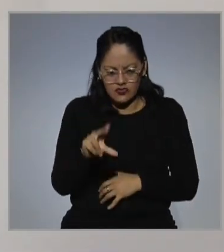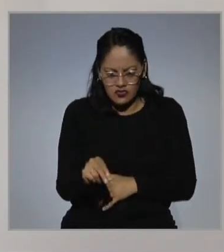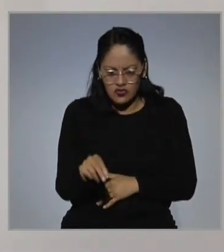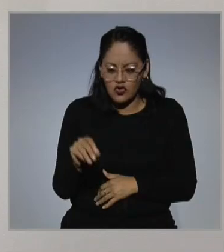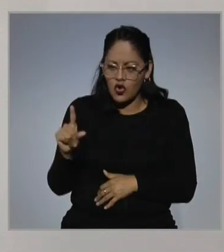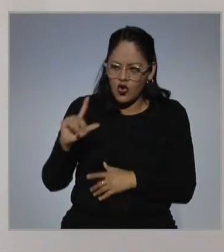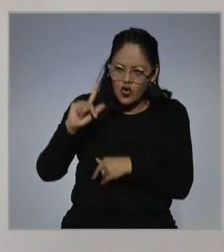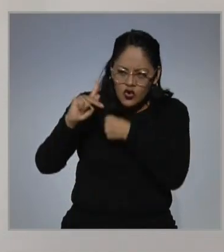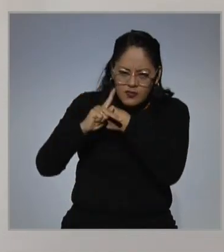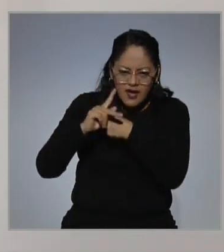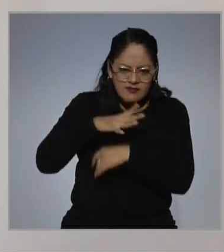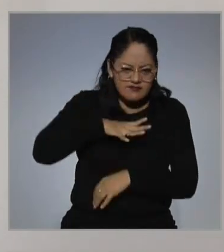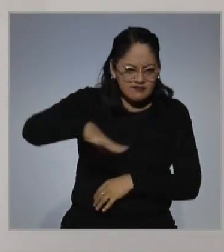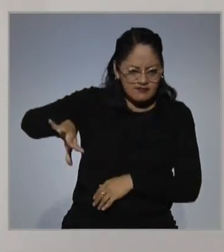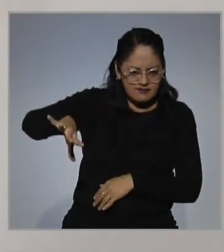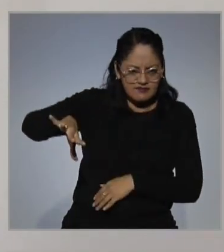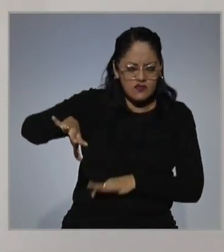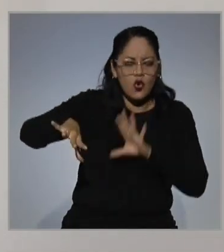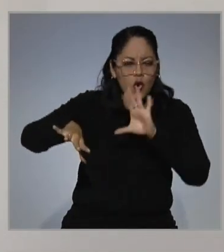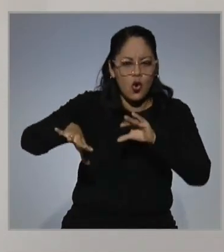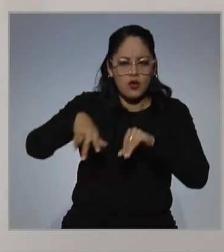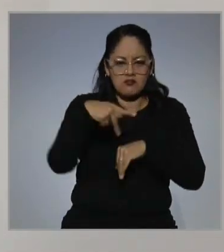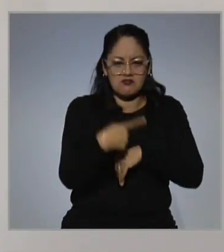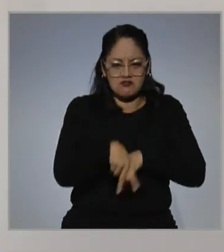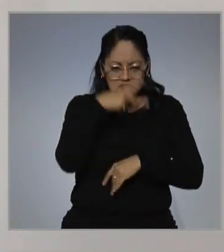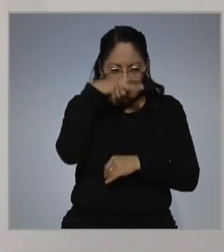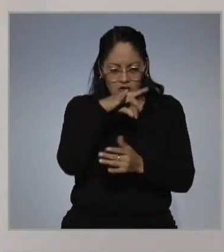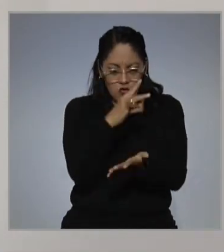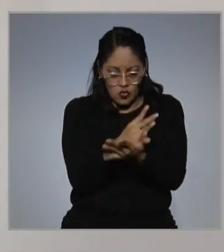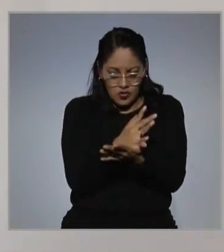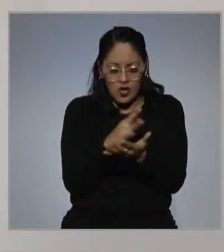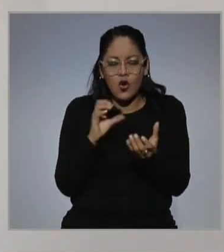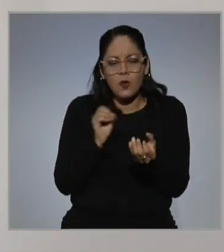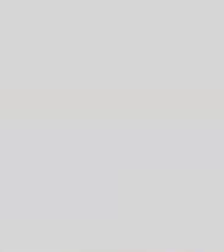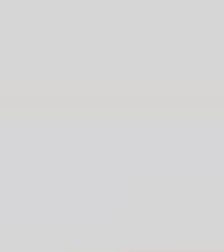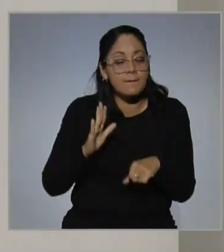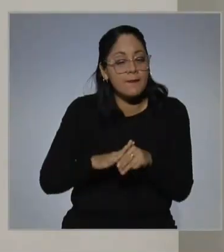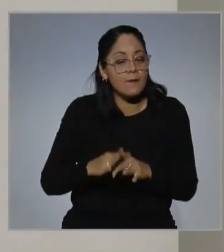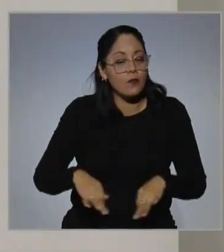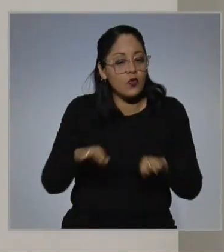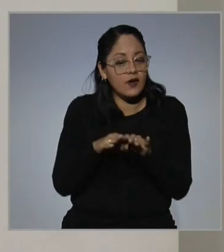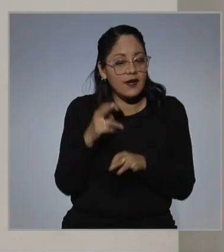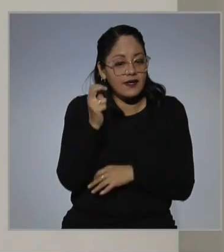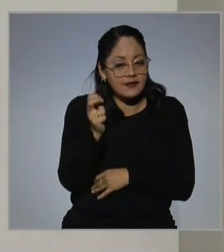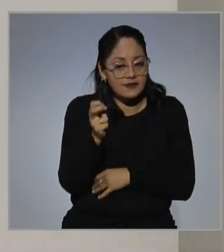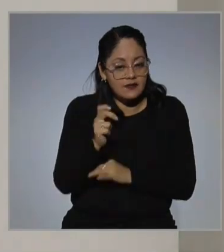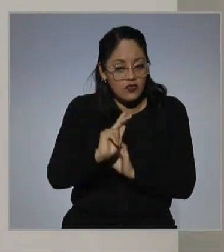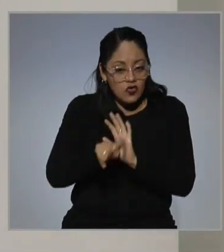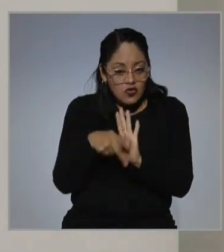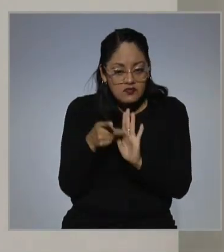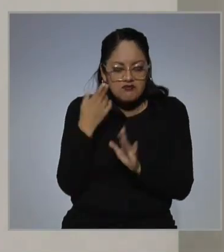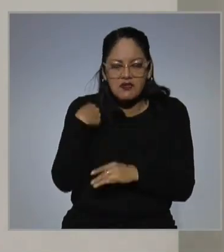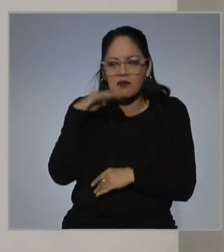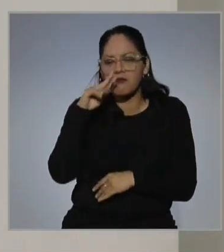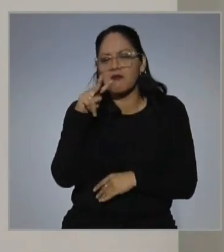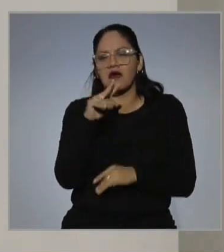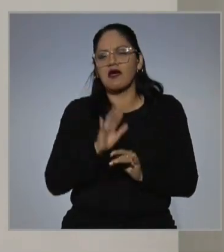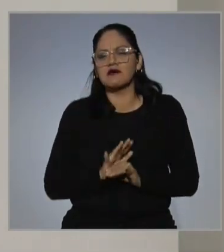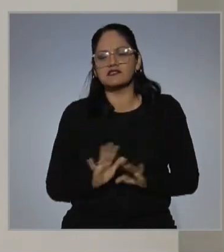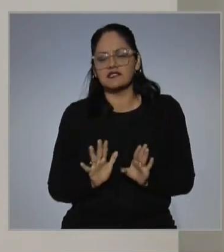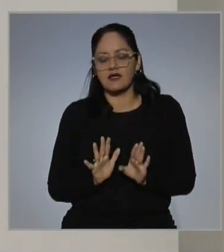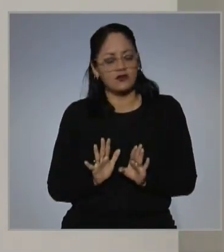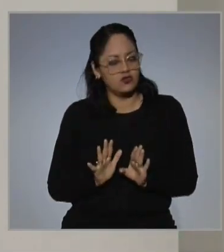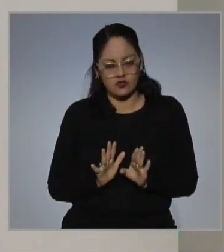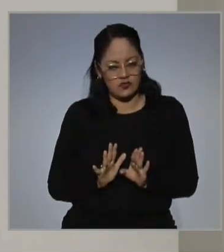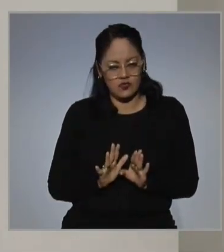algo externo y quedarnos con lo propio o incorporarlo y tener ambas partes? No volverlo un espectáculo, porque no lo